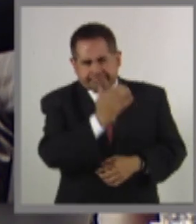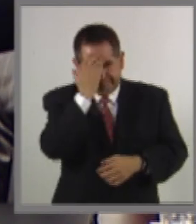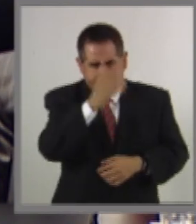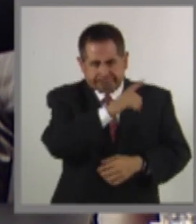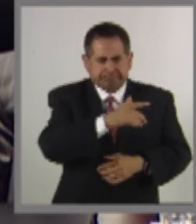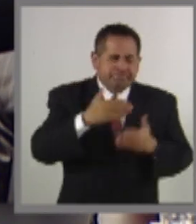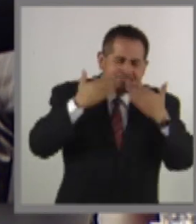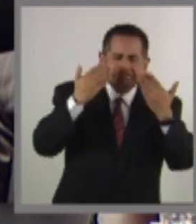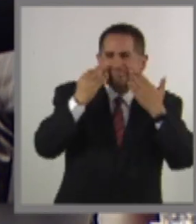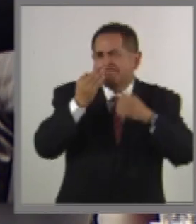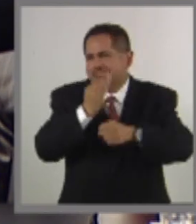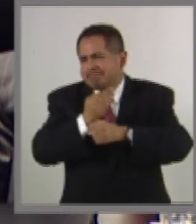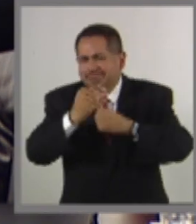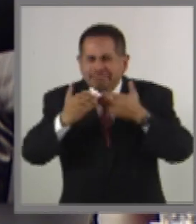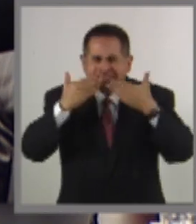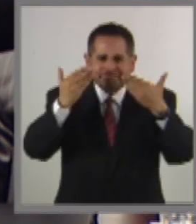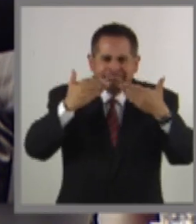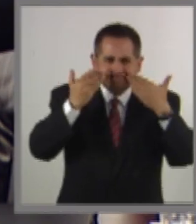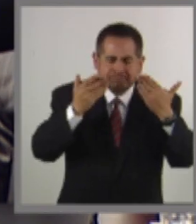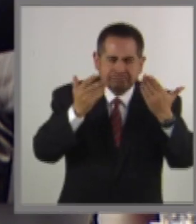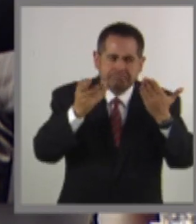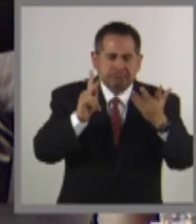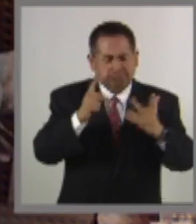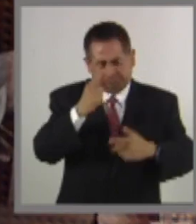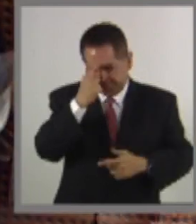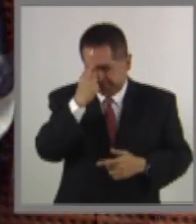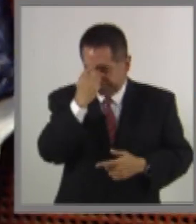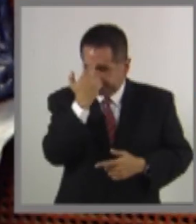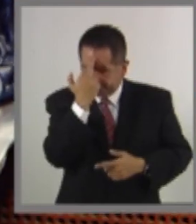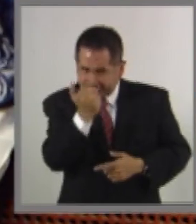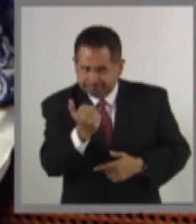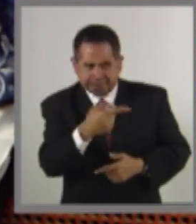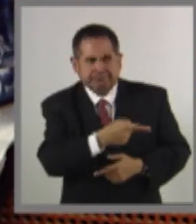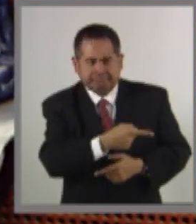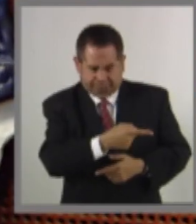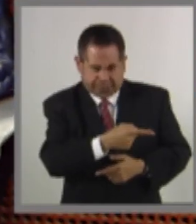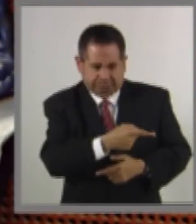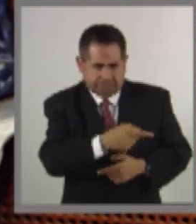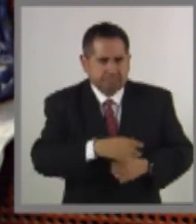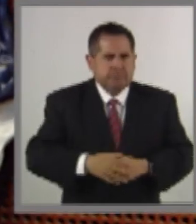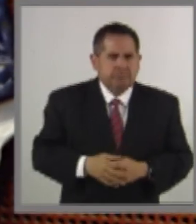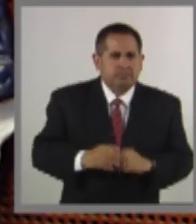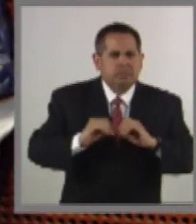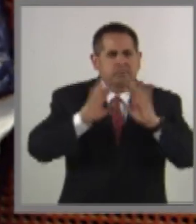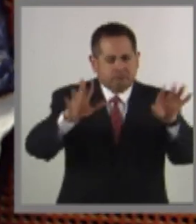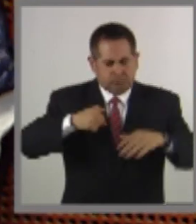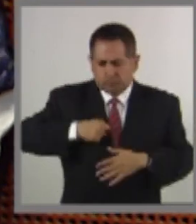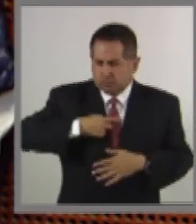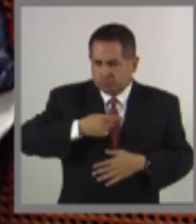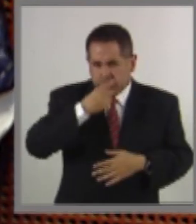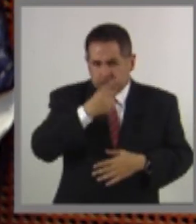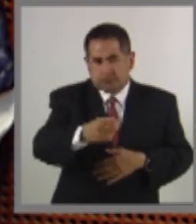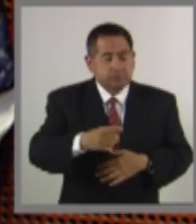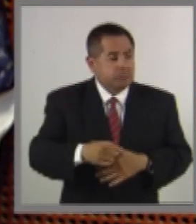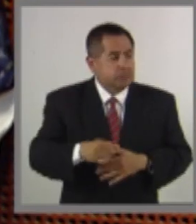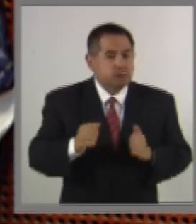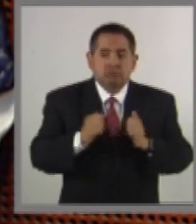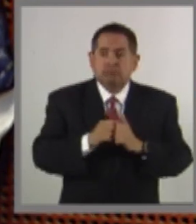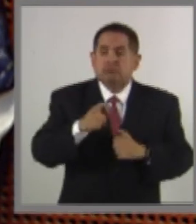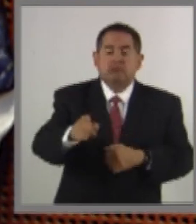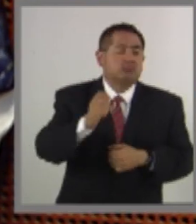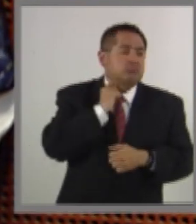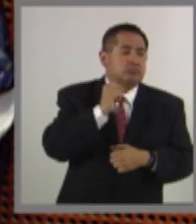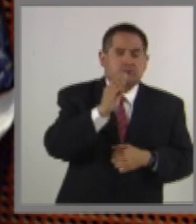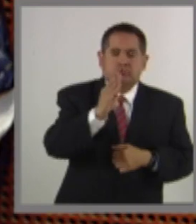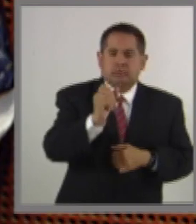tu buen humor, pero con tu sentido común. Yo puedo, sin duda alguna, decir que con el senador